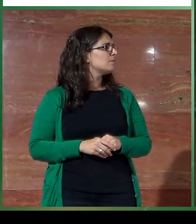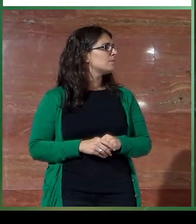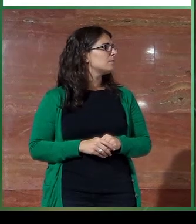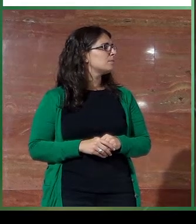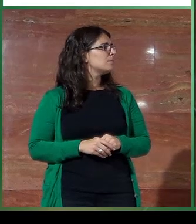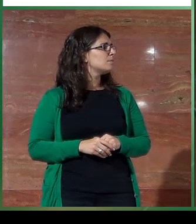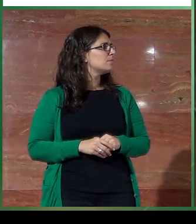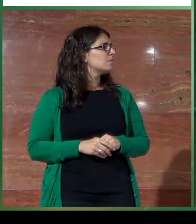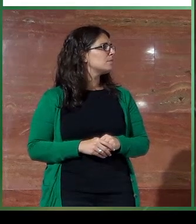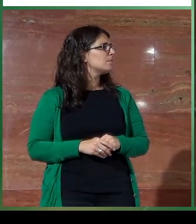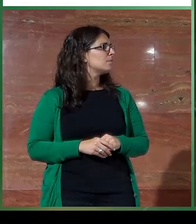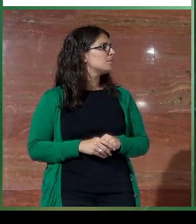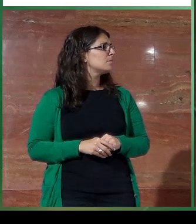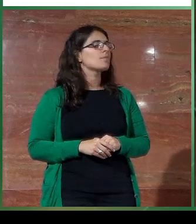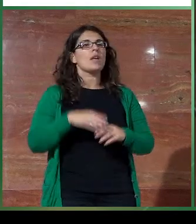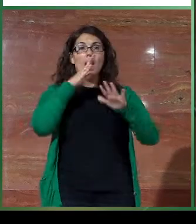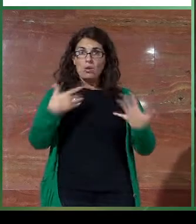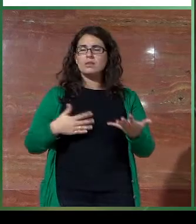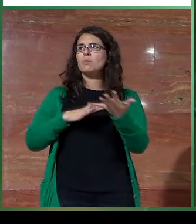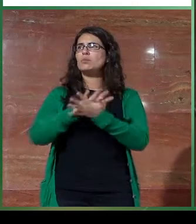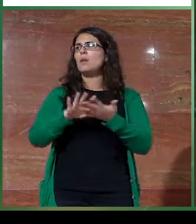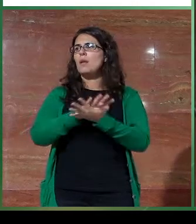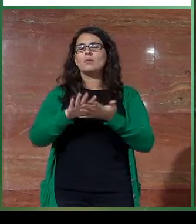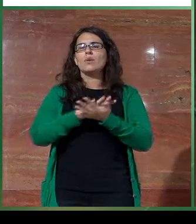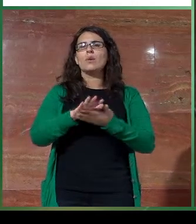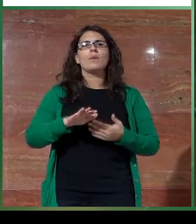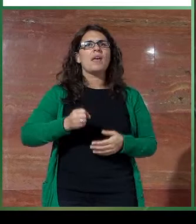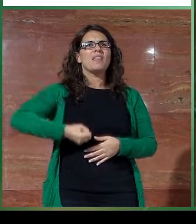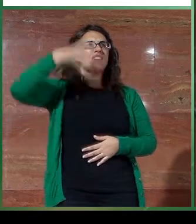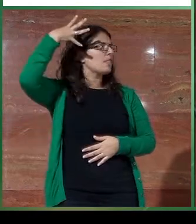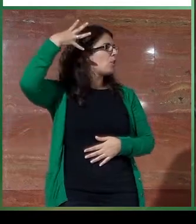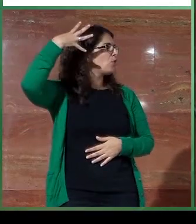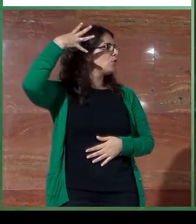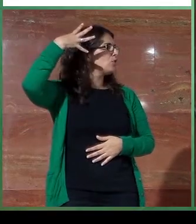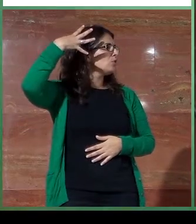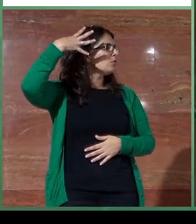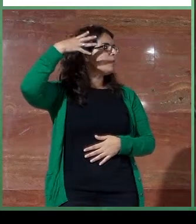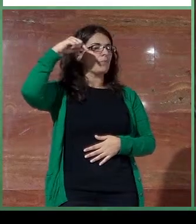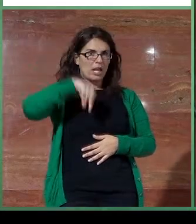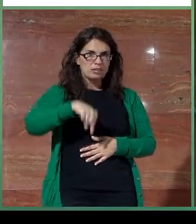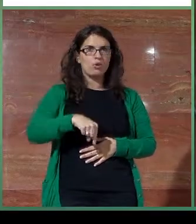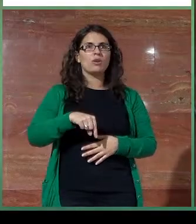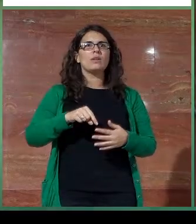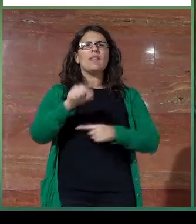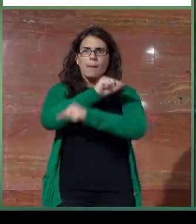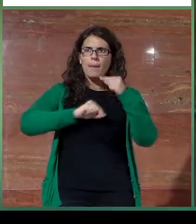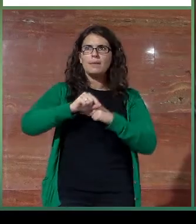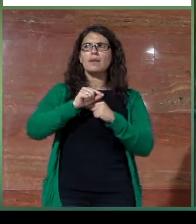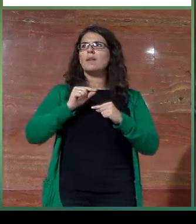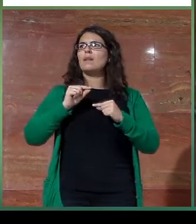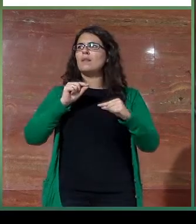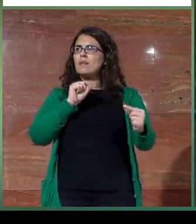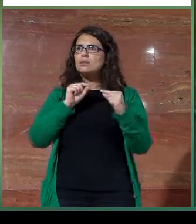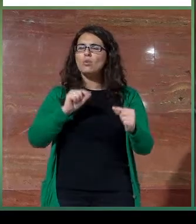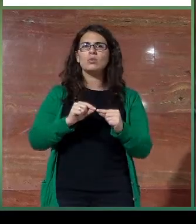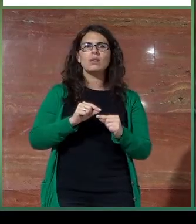Pero estamos hablando de edificios de 10 años para esta parte. Es decir, esto se viene debatiendo, esto se viene discutiendo